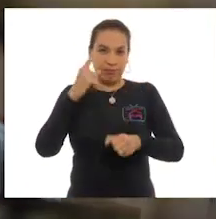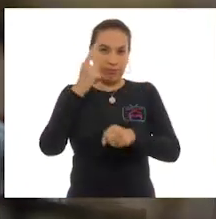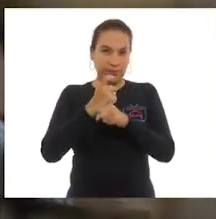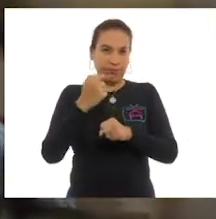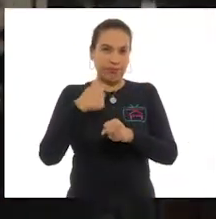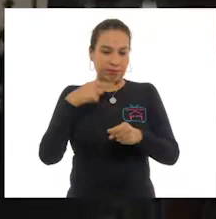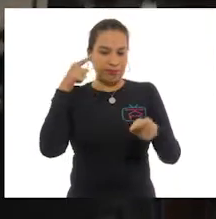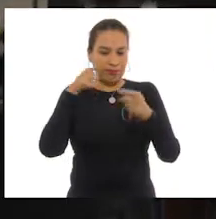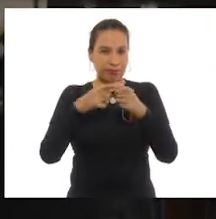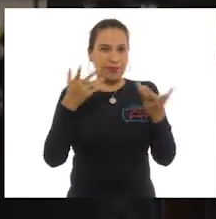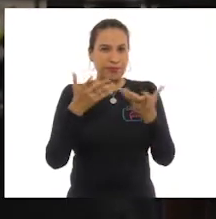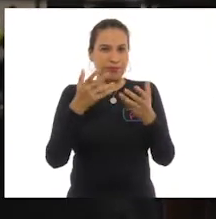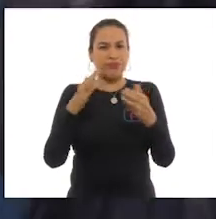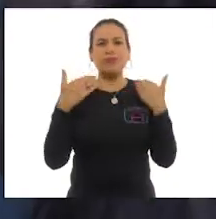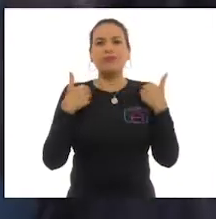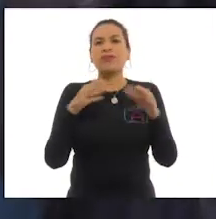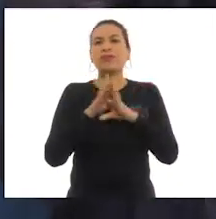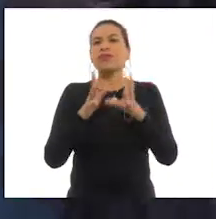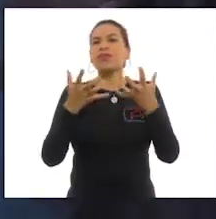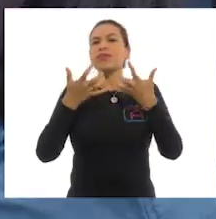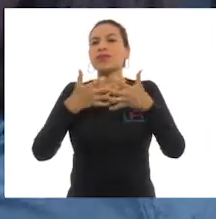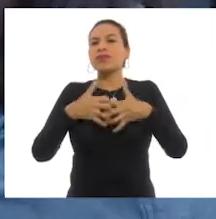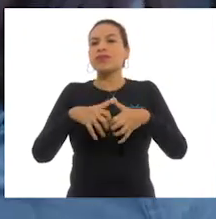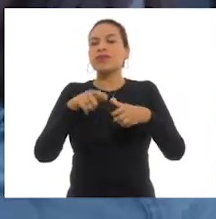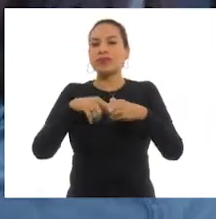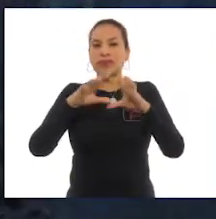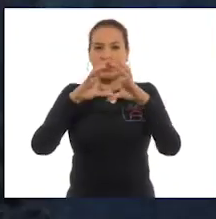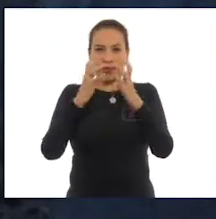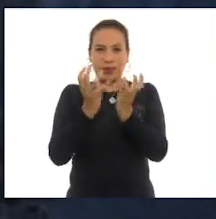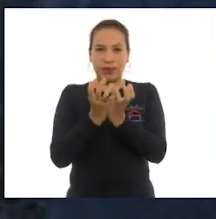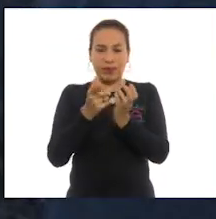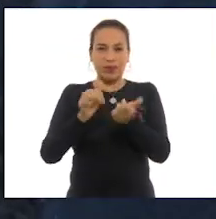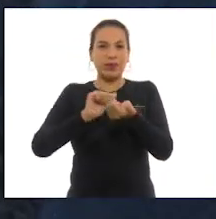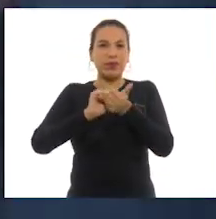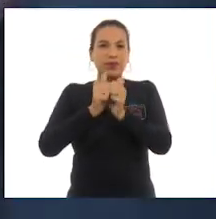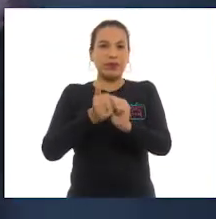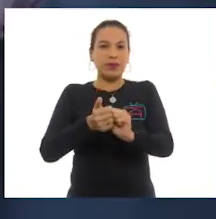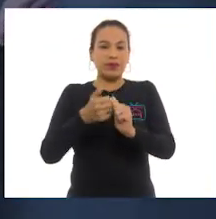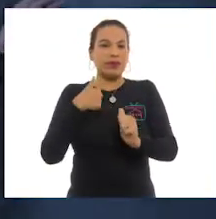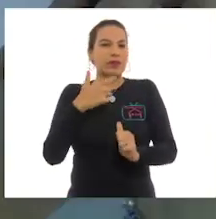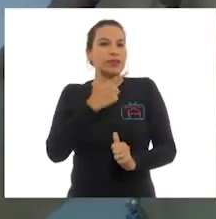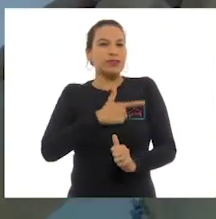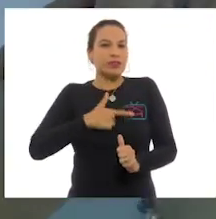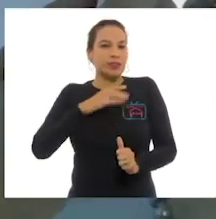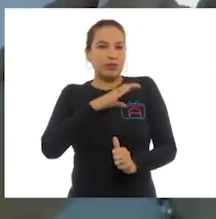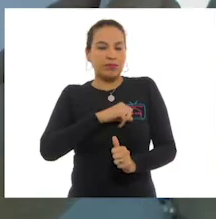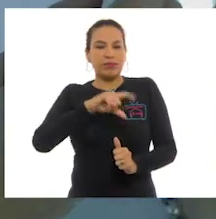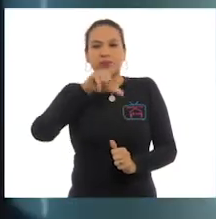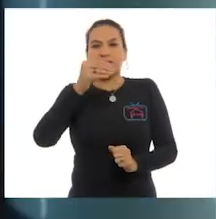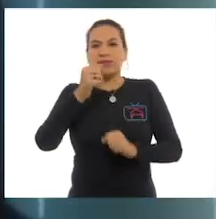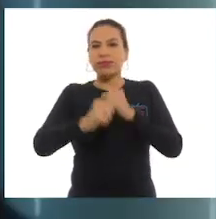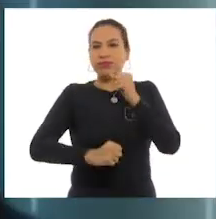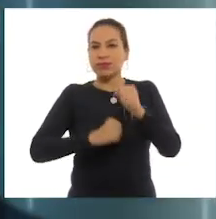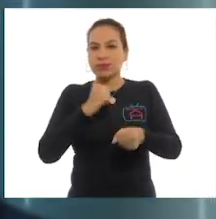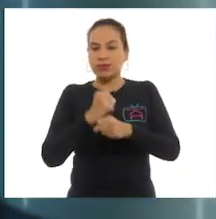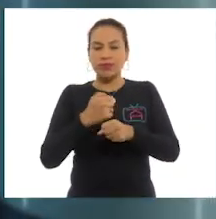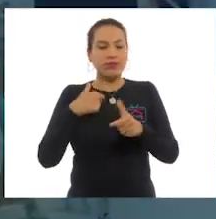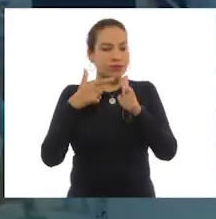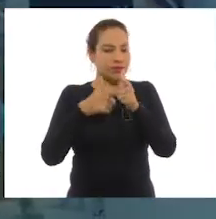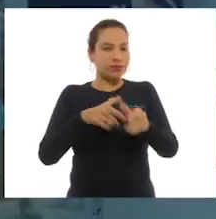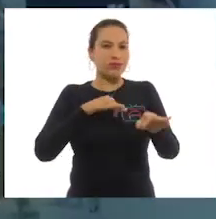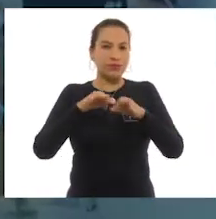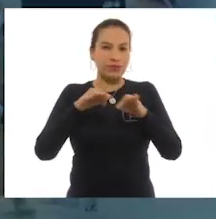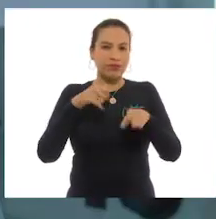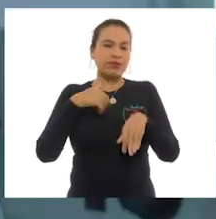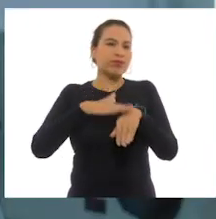reto y entender cómo funcionaba nuestra Tierra se convirtió en mi pasión. Después de muchos años, sigo trabajando en